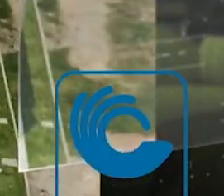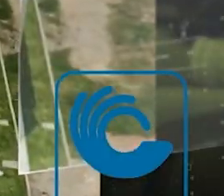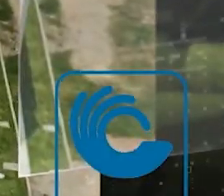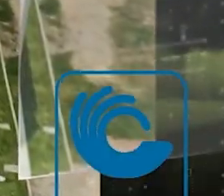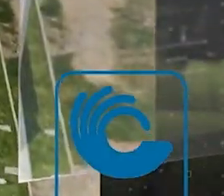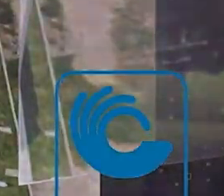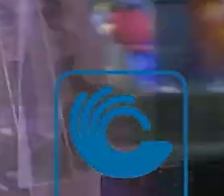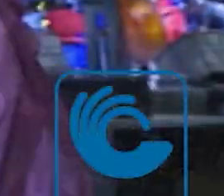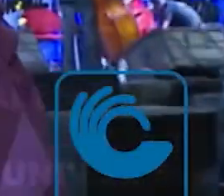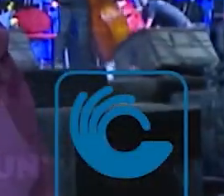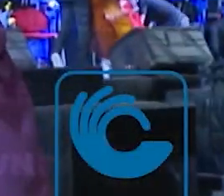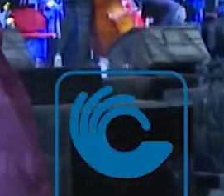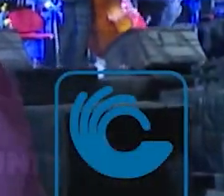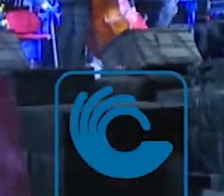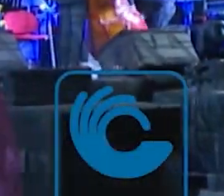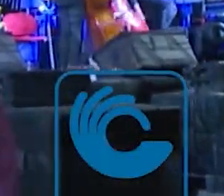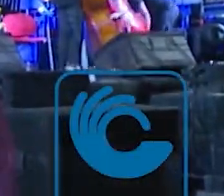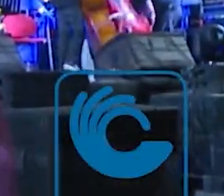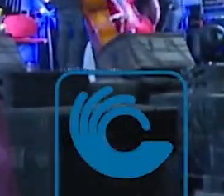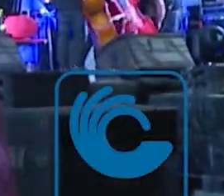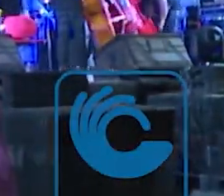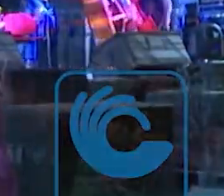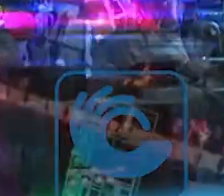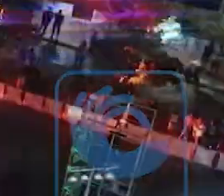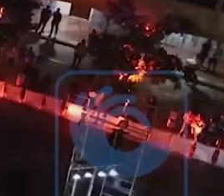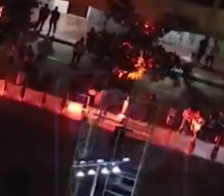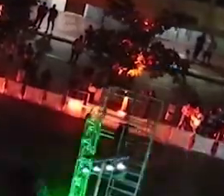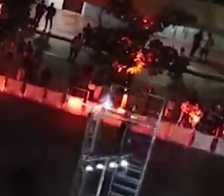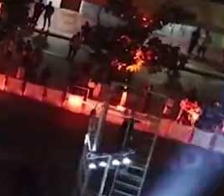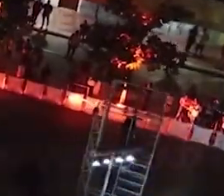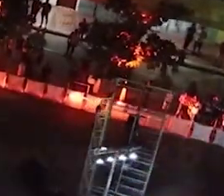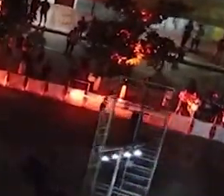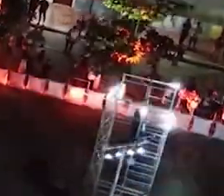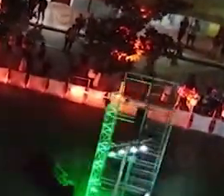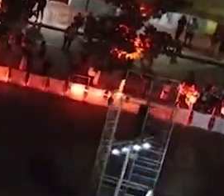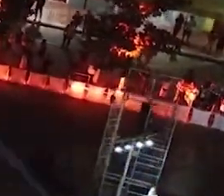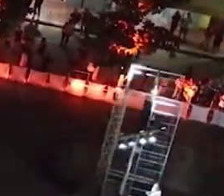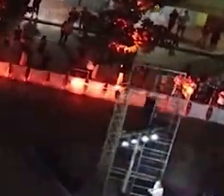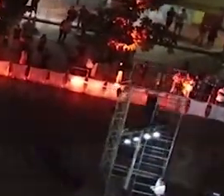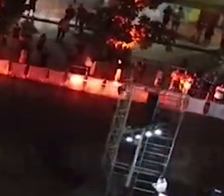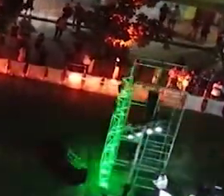Universidad del Magdalena, más incluyente e innovadora.